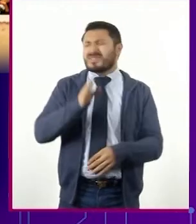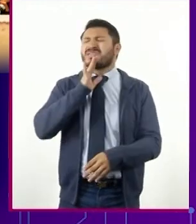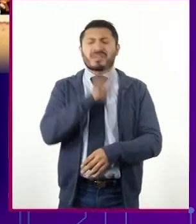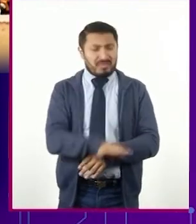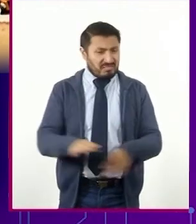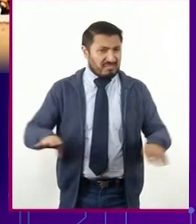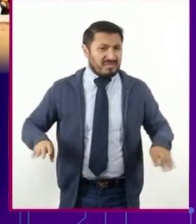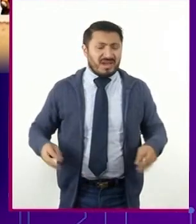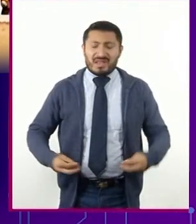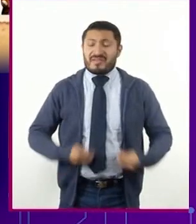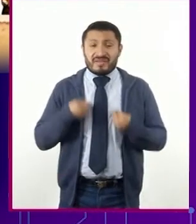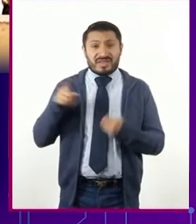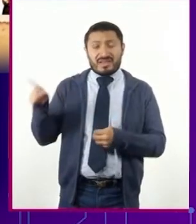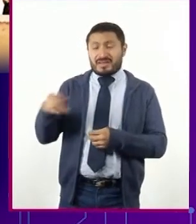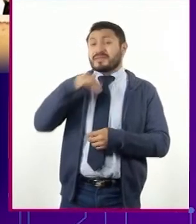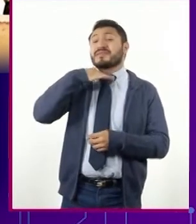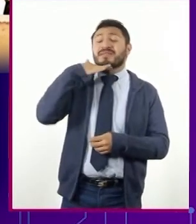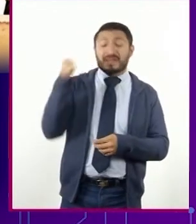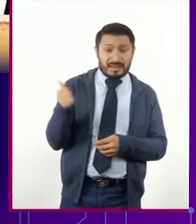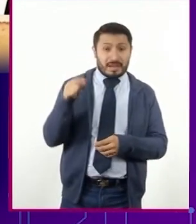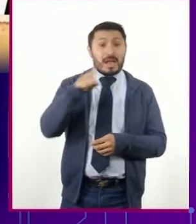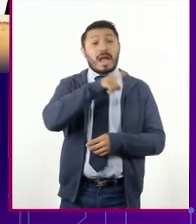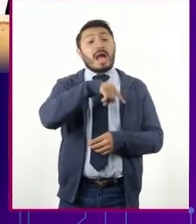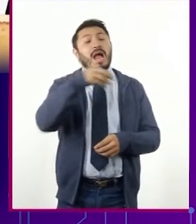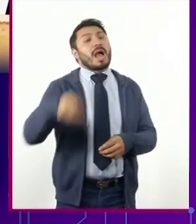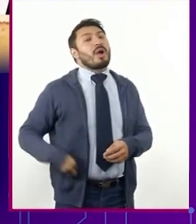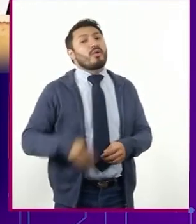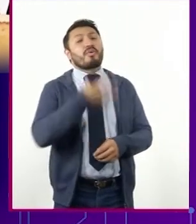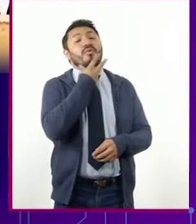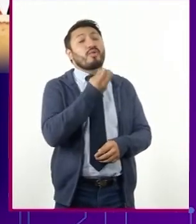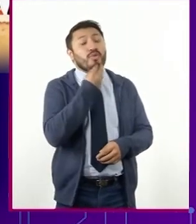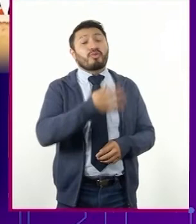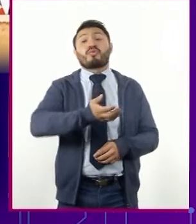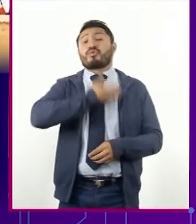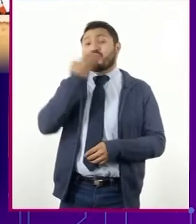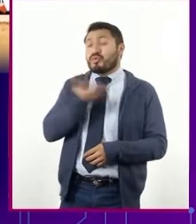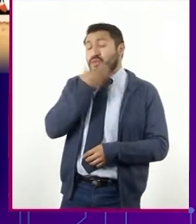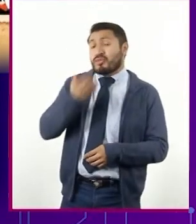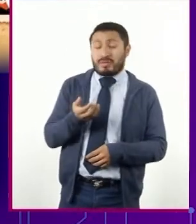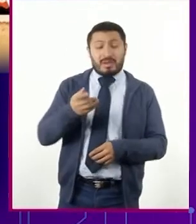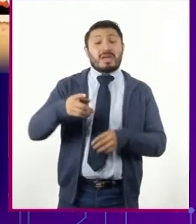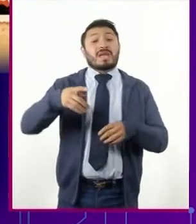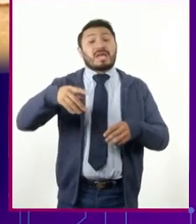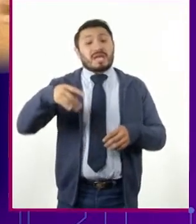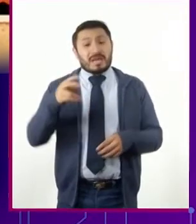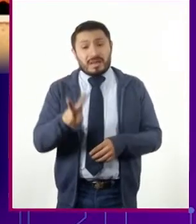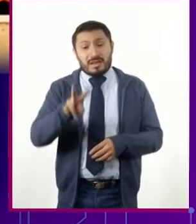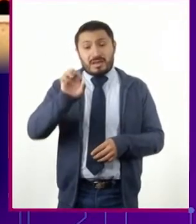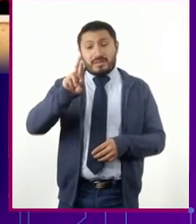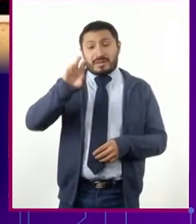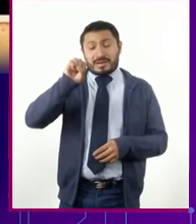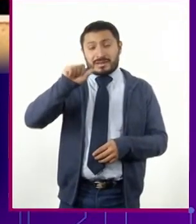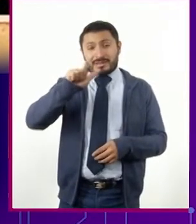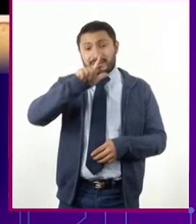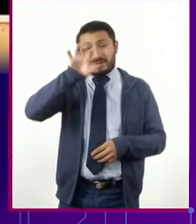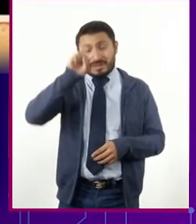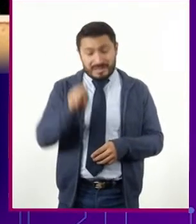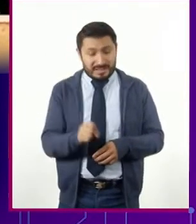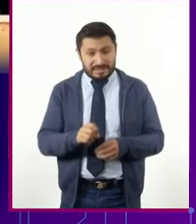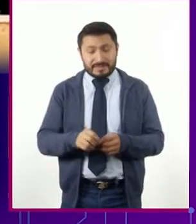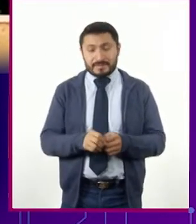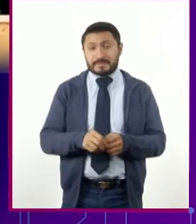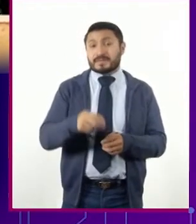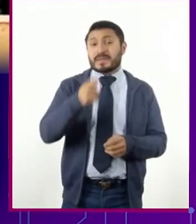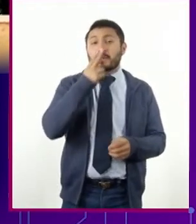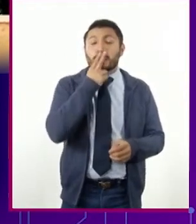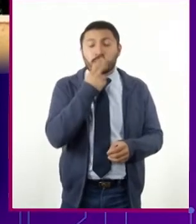condiciones de vida de Alemania a los judíos, los comunistas y al Tratado de Versalles. Hitler buscó